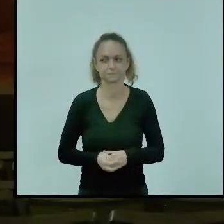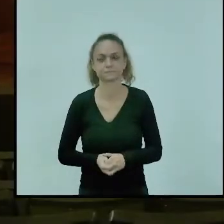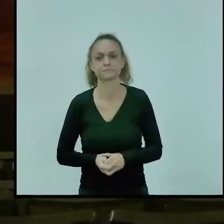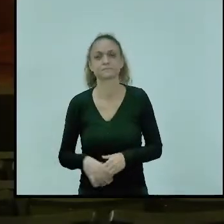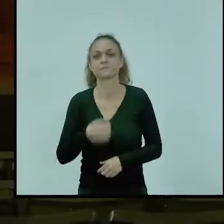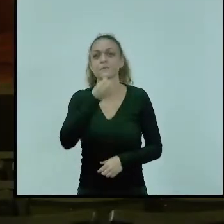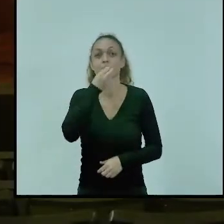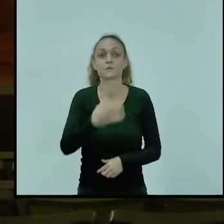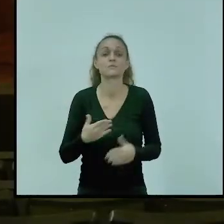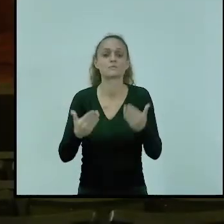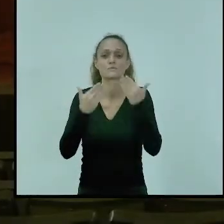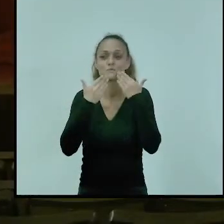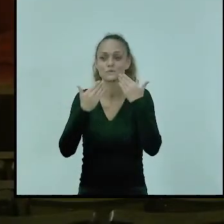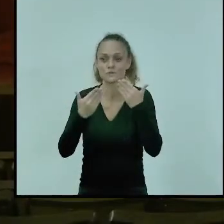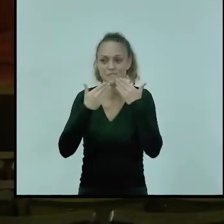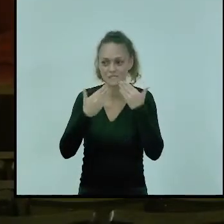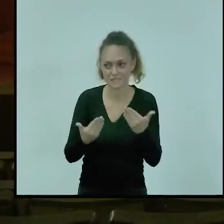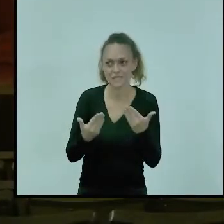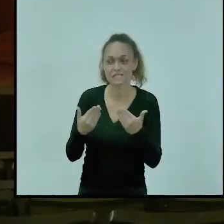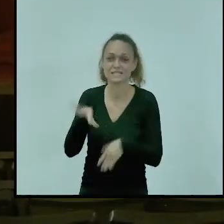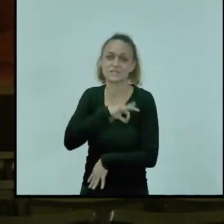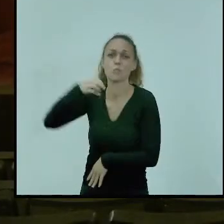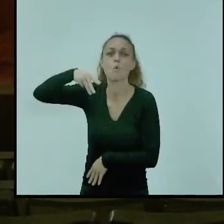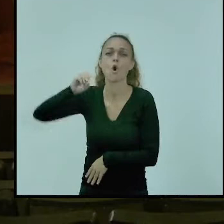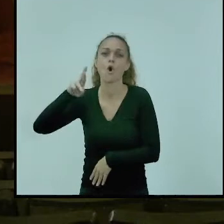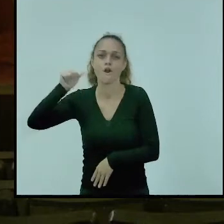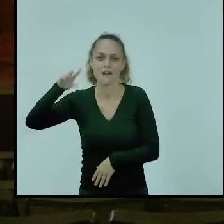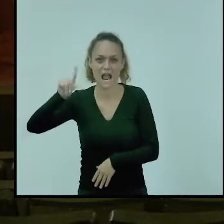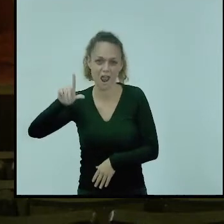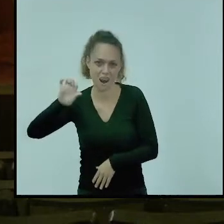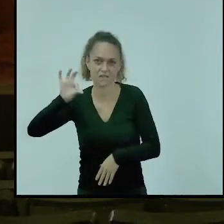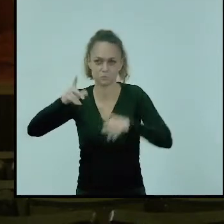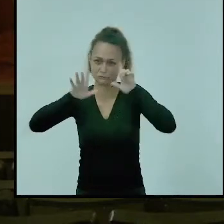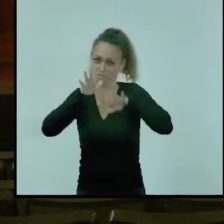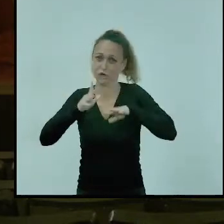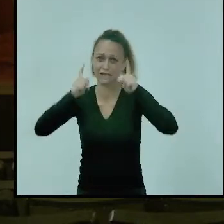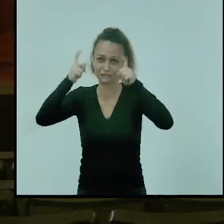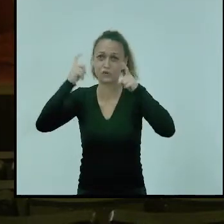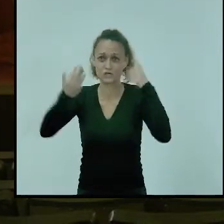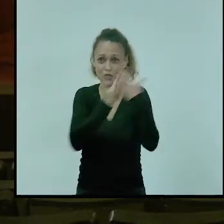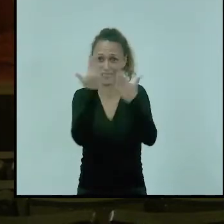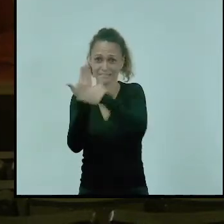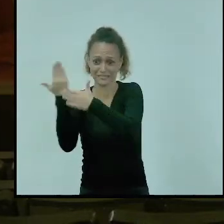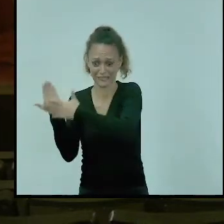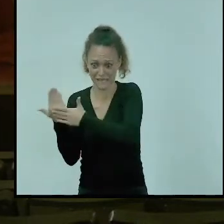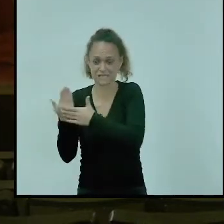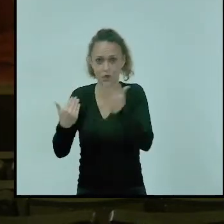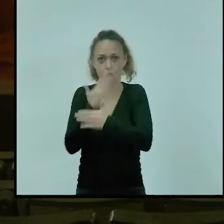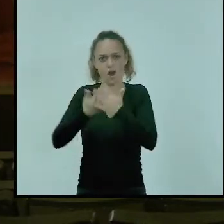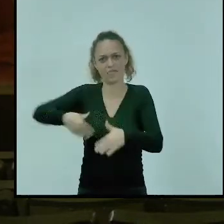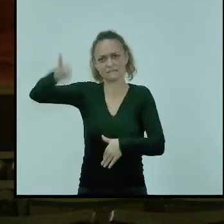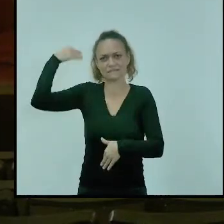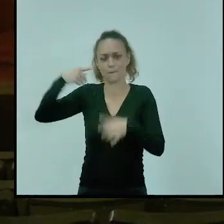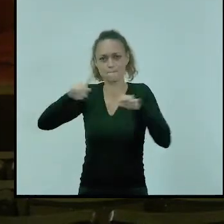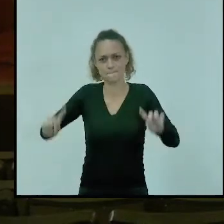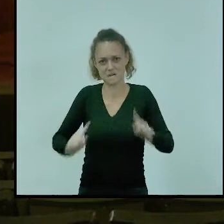pasamos. Muchas gracias a Diria Morales por el esfuerzo de un resumen de varios días de estas primeras jornadas. Hay